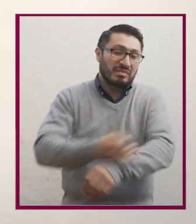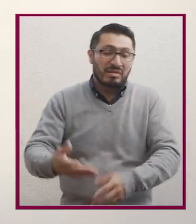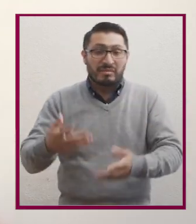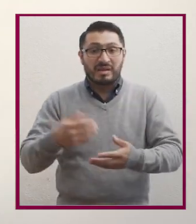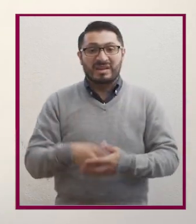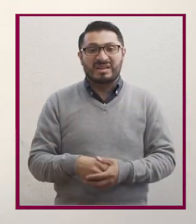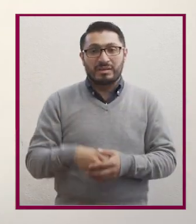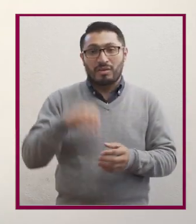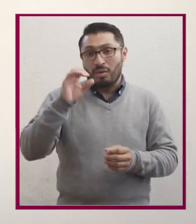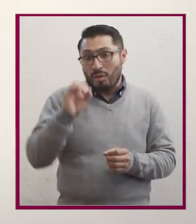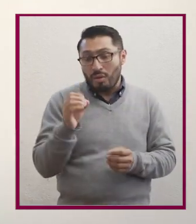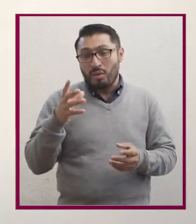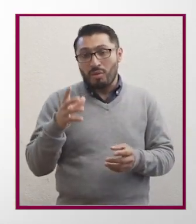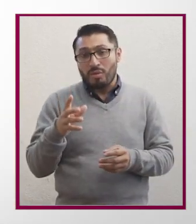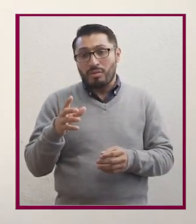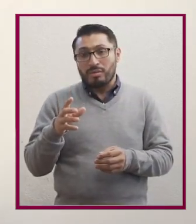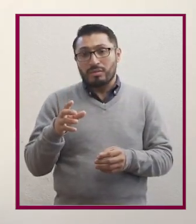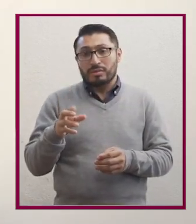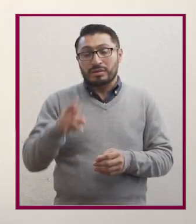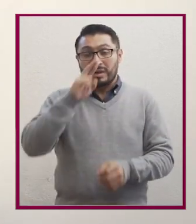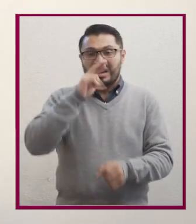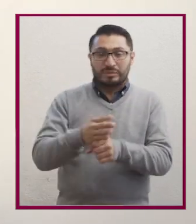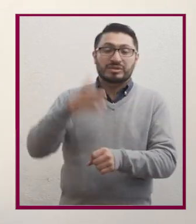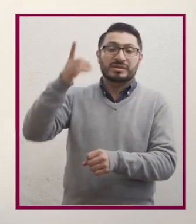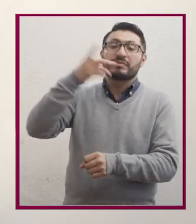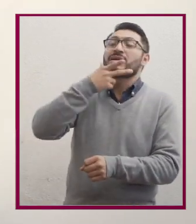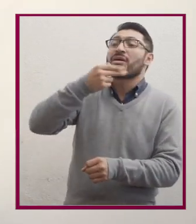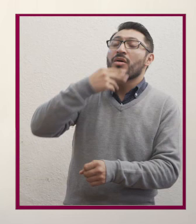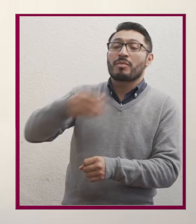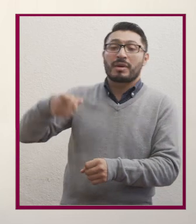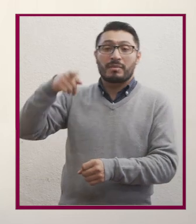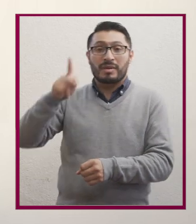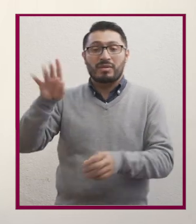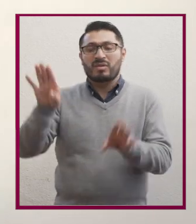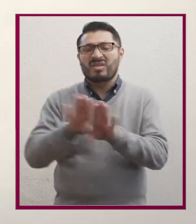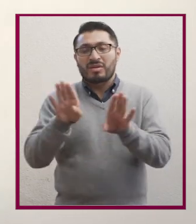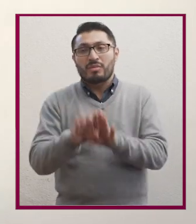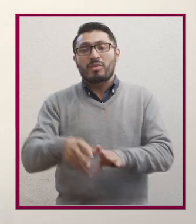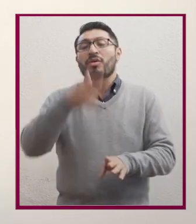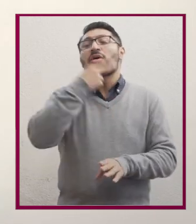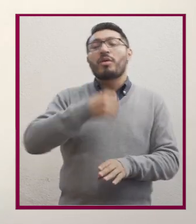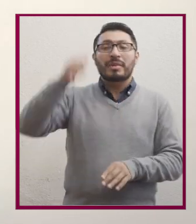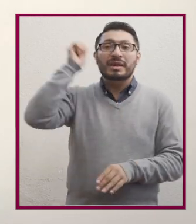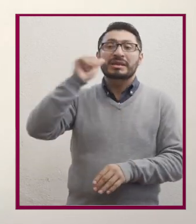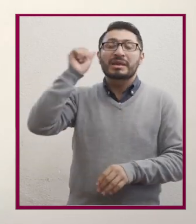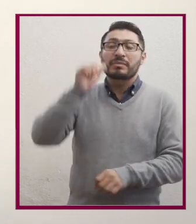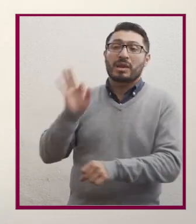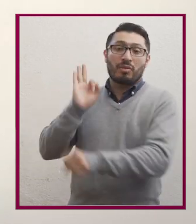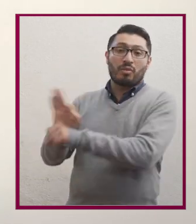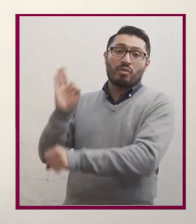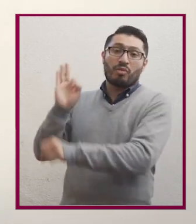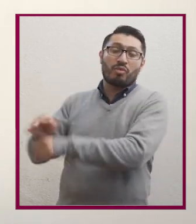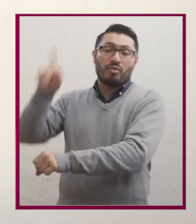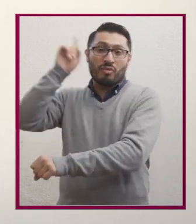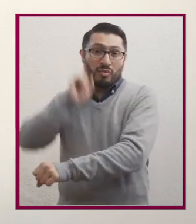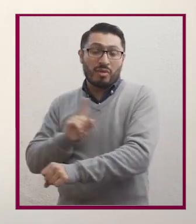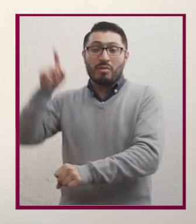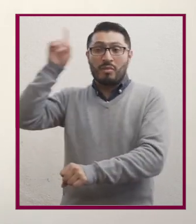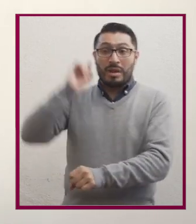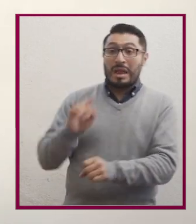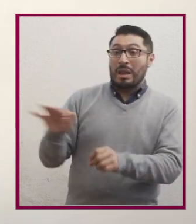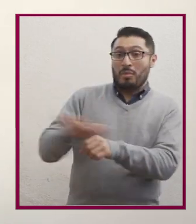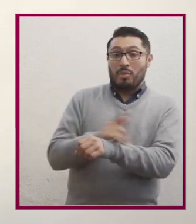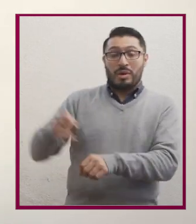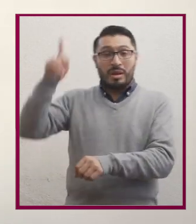maridos, o bajo la tutela, que la justificación es que nos estamos refiriendo a una sociedad eminentemente